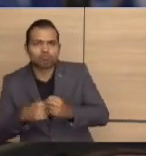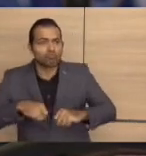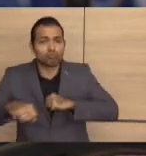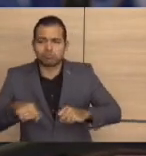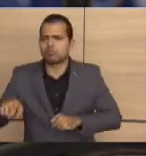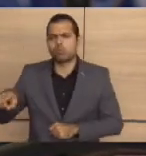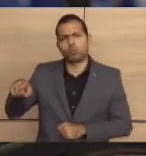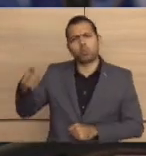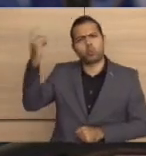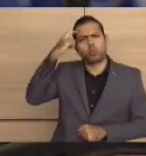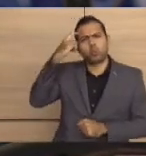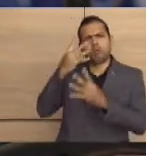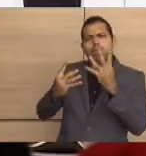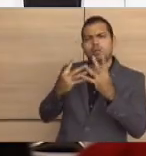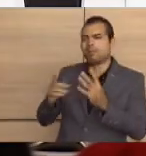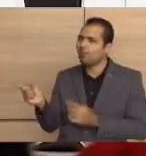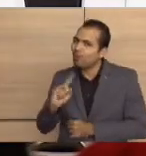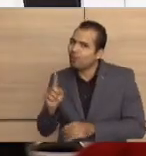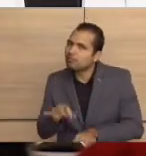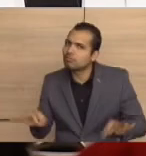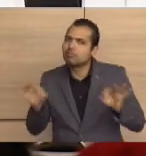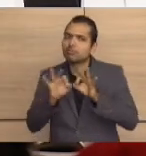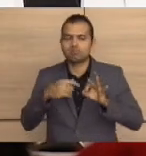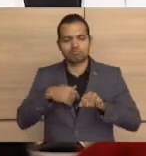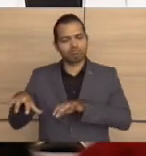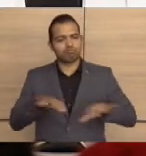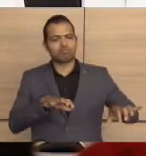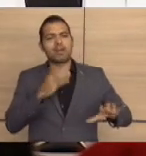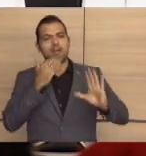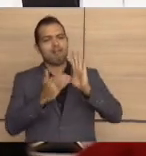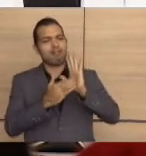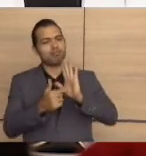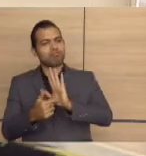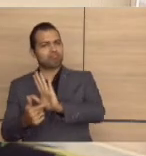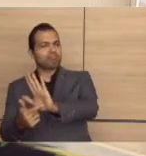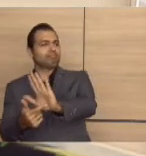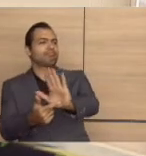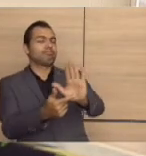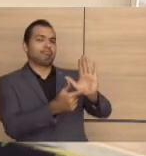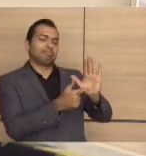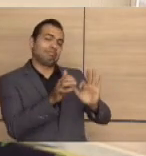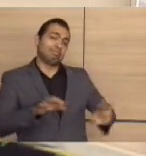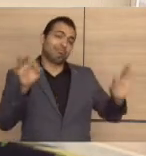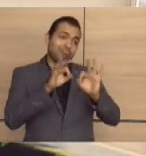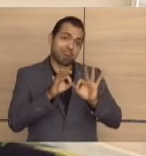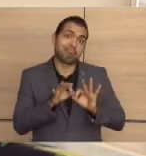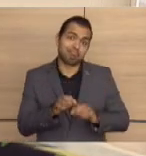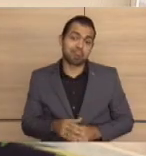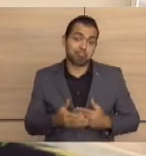matemáticas, sino que tienen es que dar ejemplo y sembrar semilla. Ustedes dos mujeres han liderado también